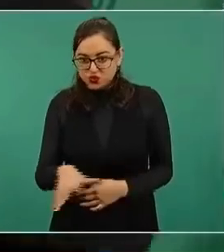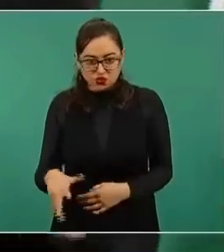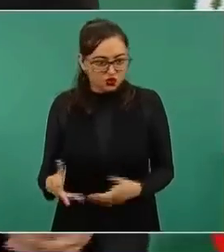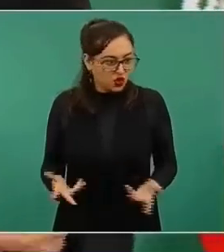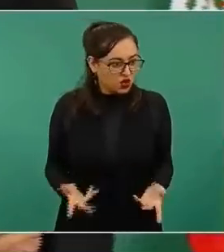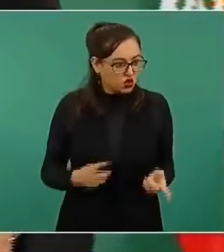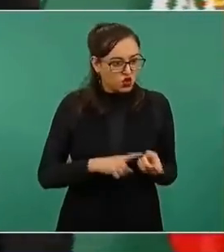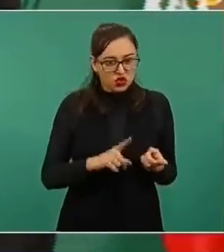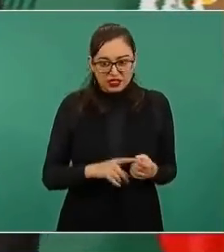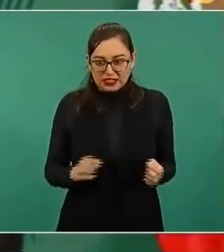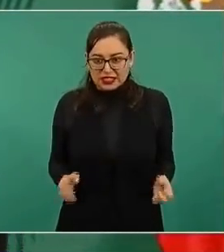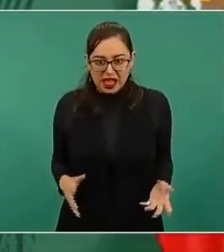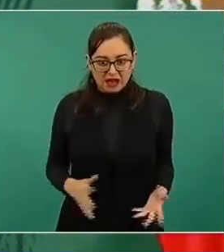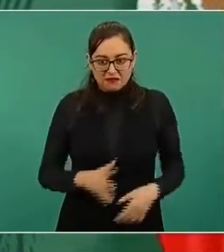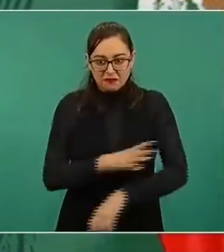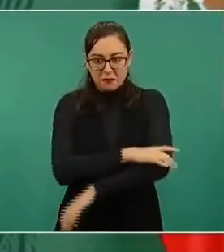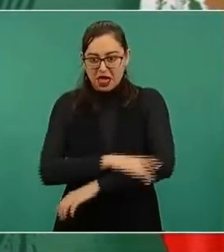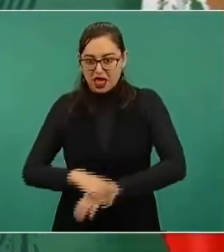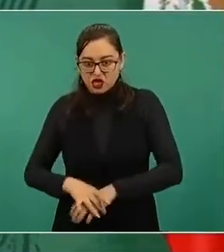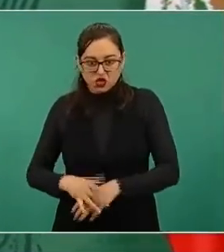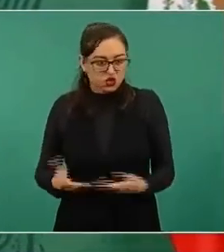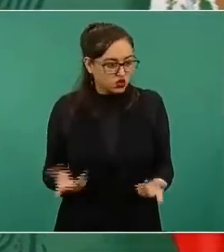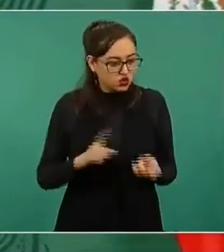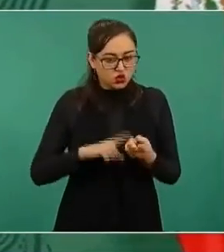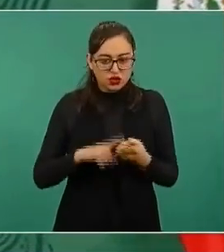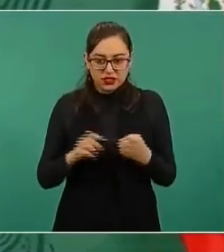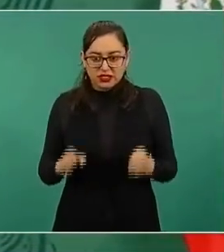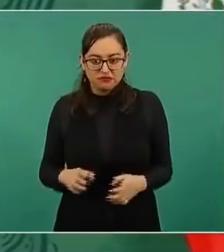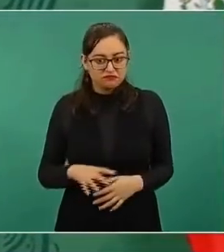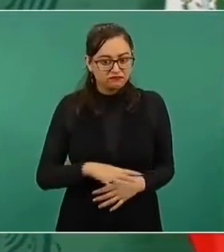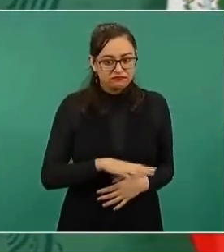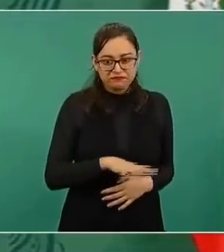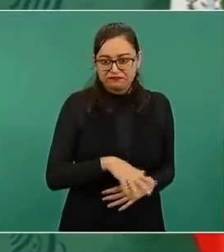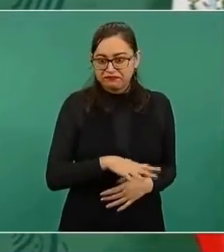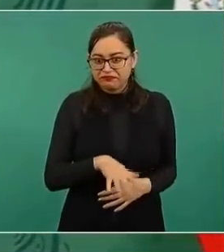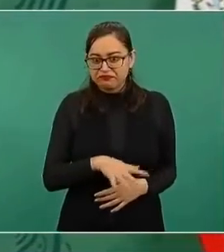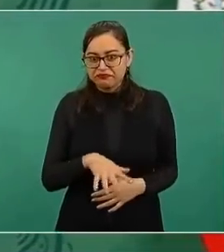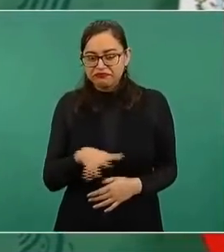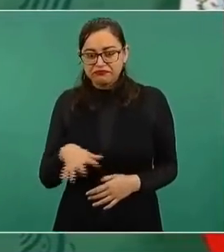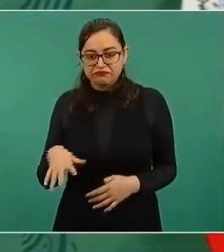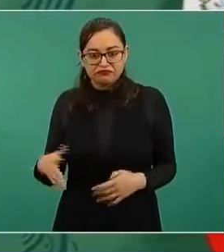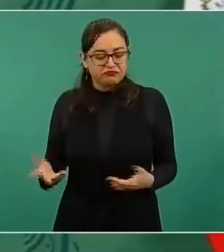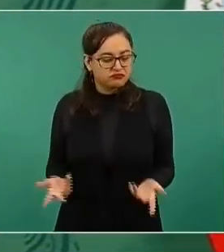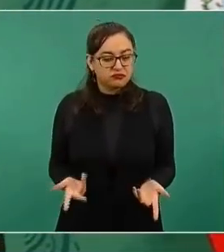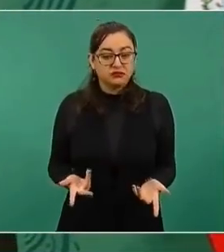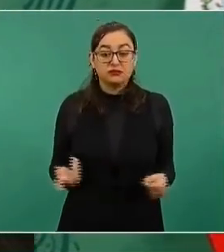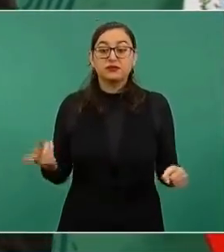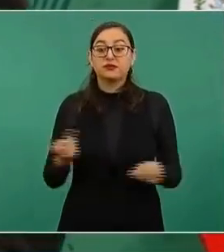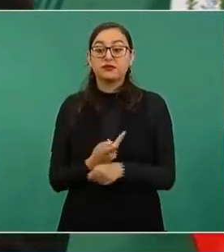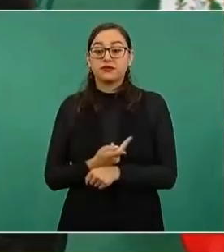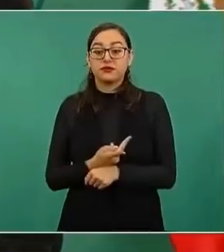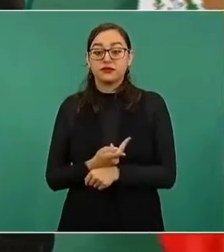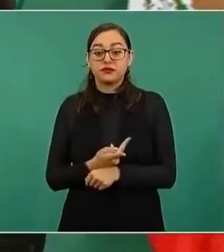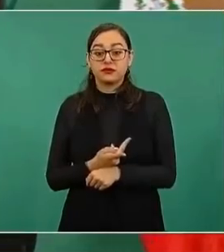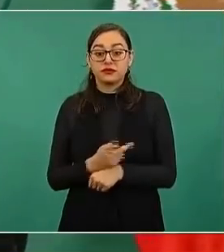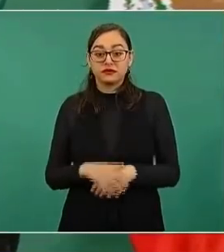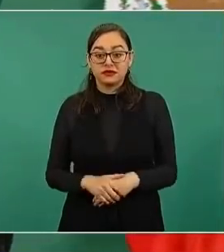y él mismo recomienda que sacaran una moneda,